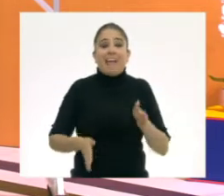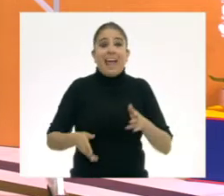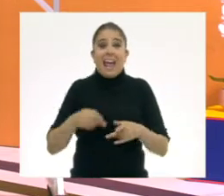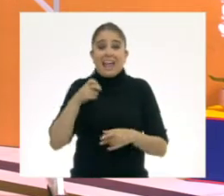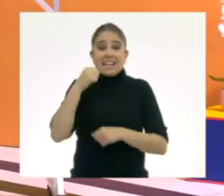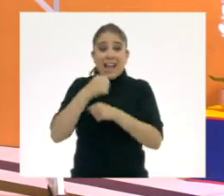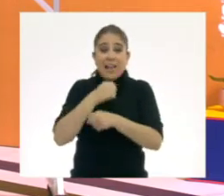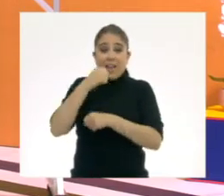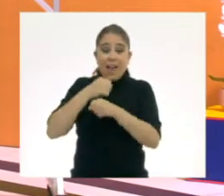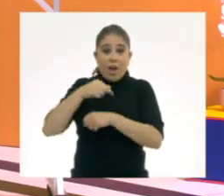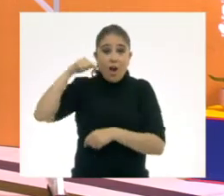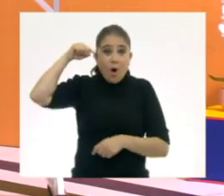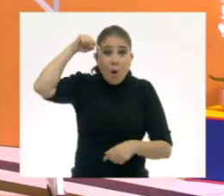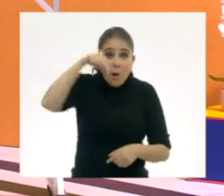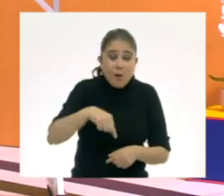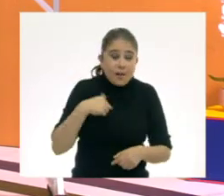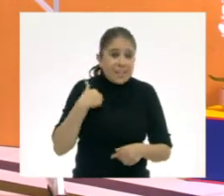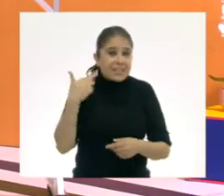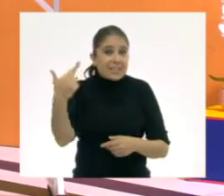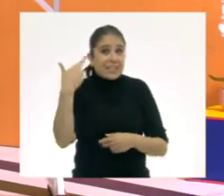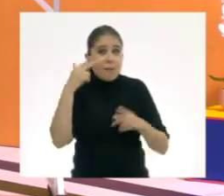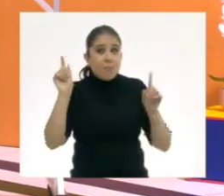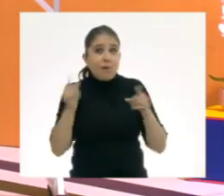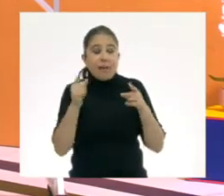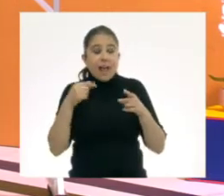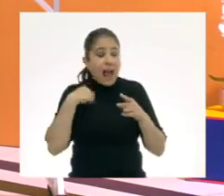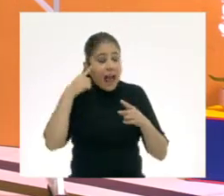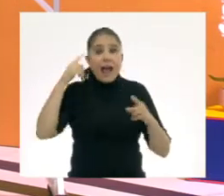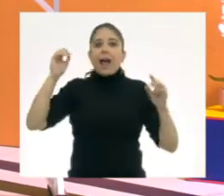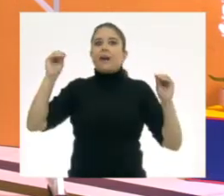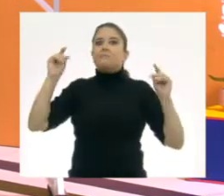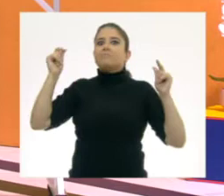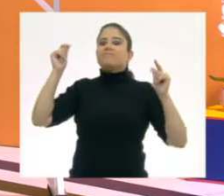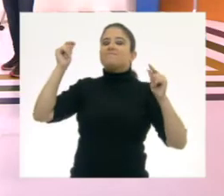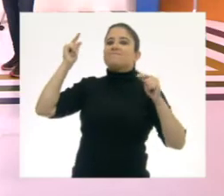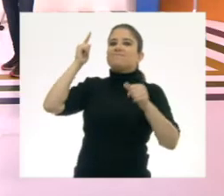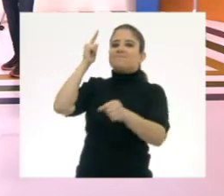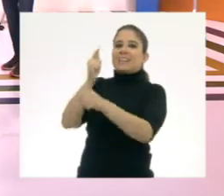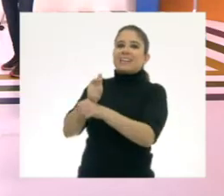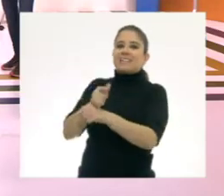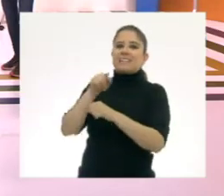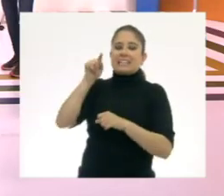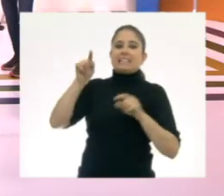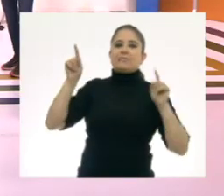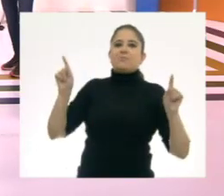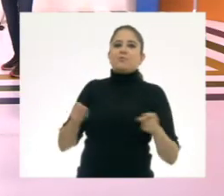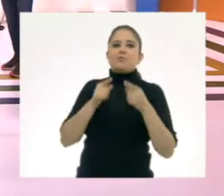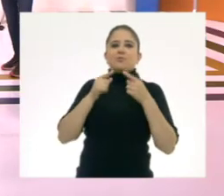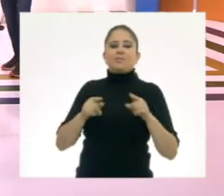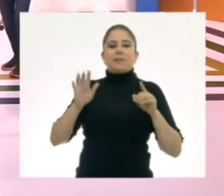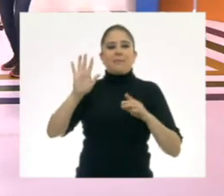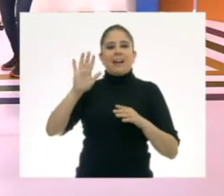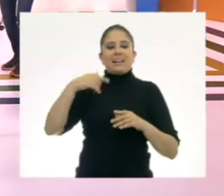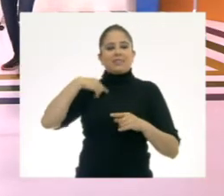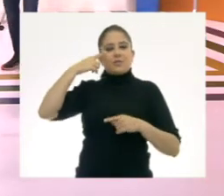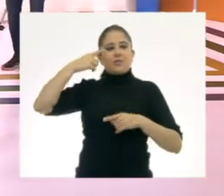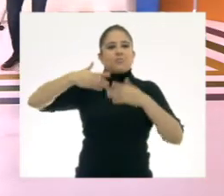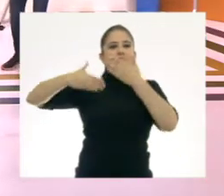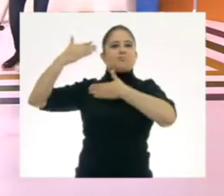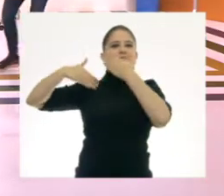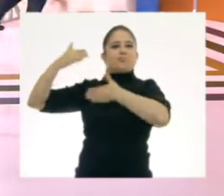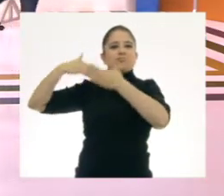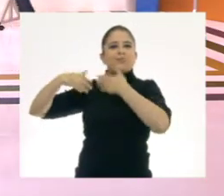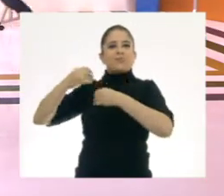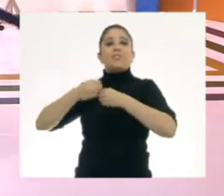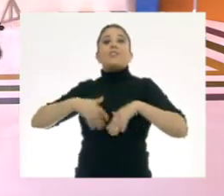e incluso hoy, cuando escucho esa música, ¡fum! Identifico luego, luego ese momento, todo lo que vi, ya